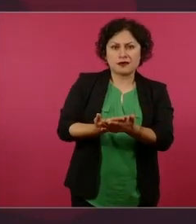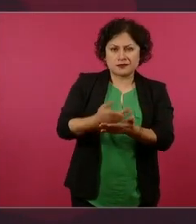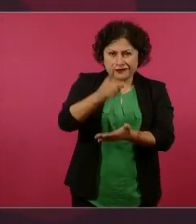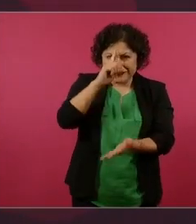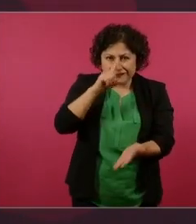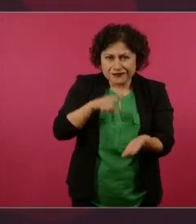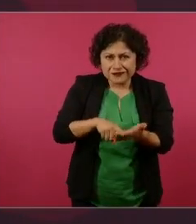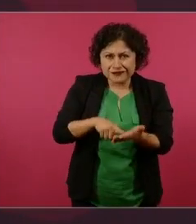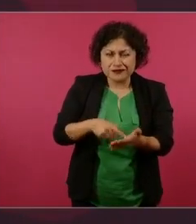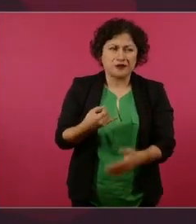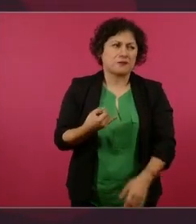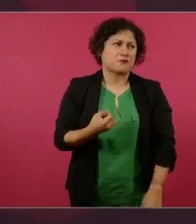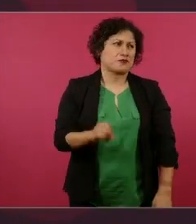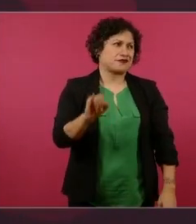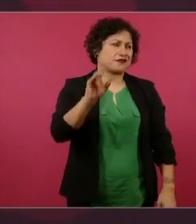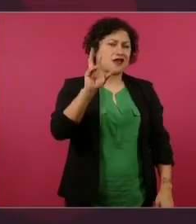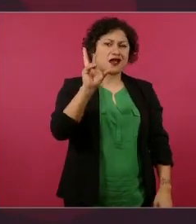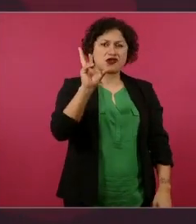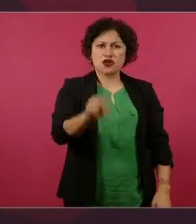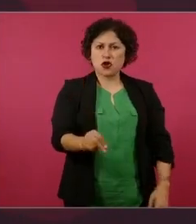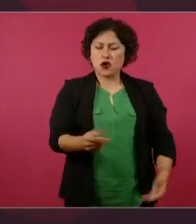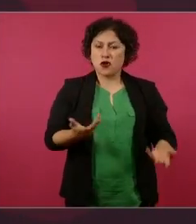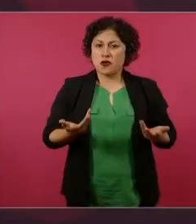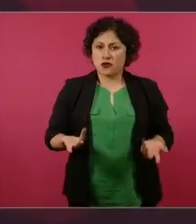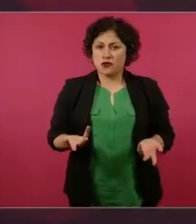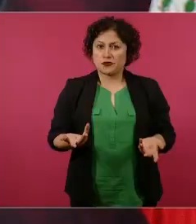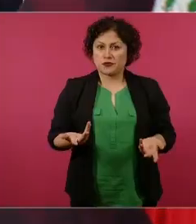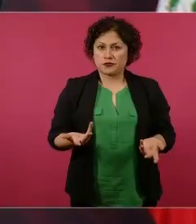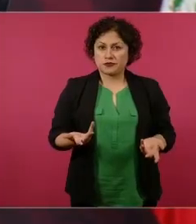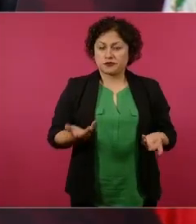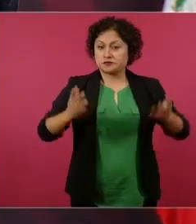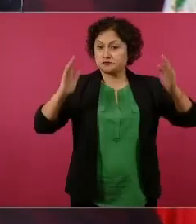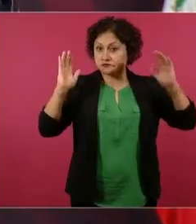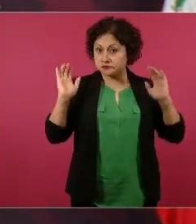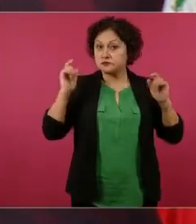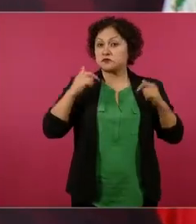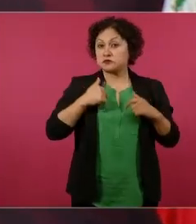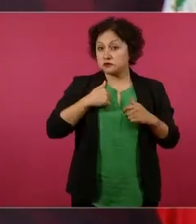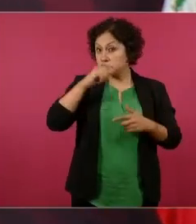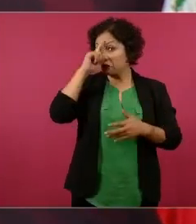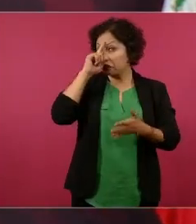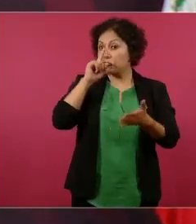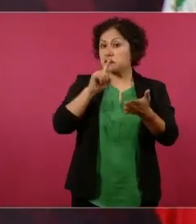no, no, no. Van a hablar, ya hasta se los puedo adelantar,